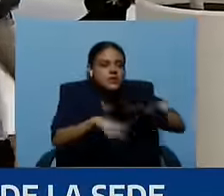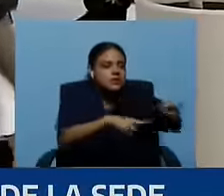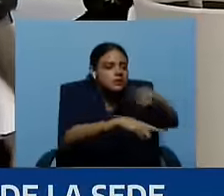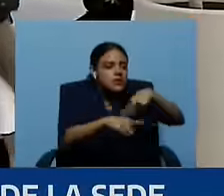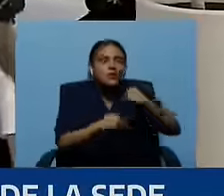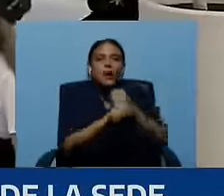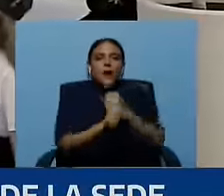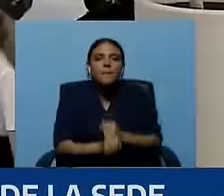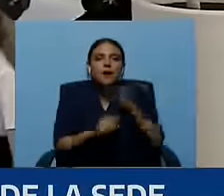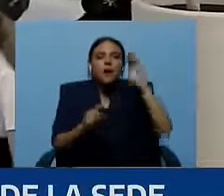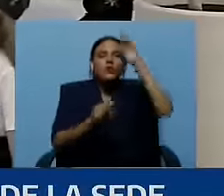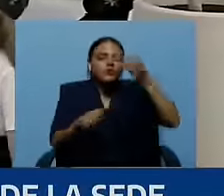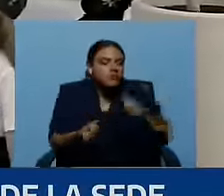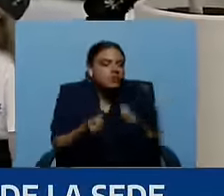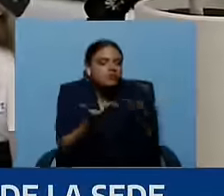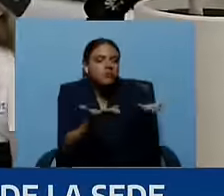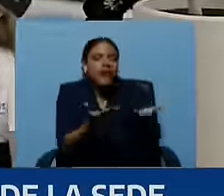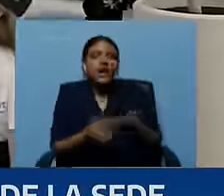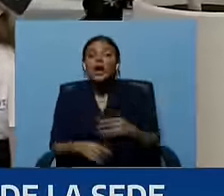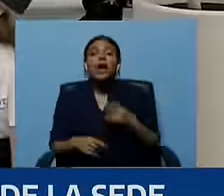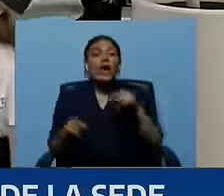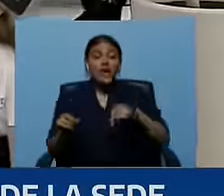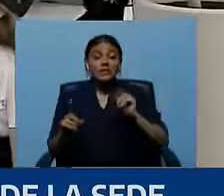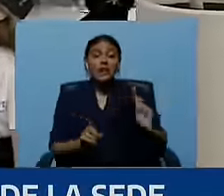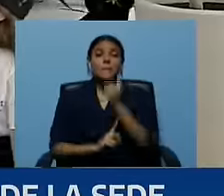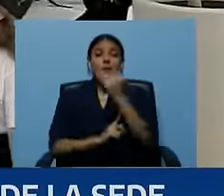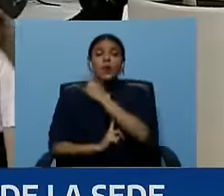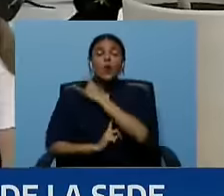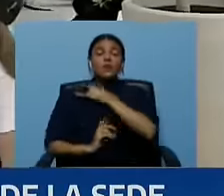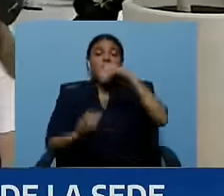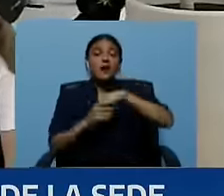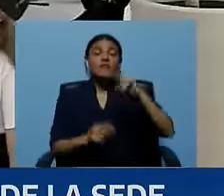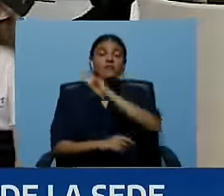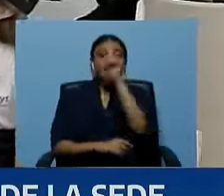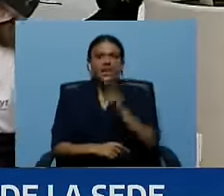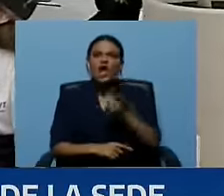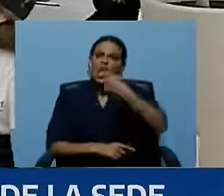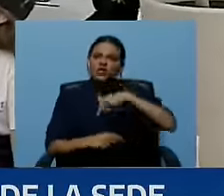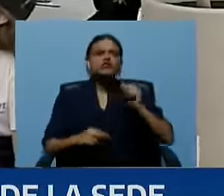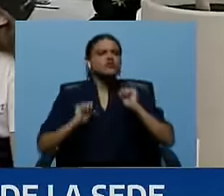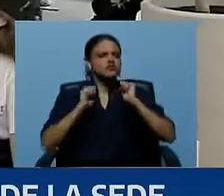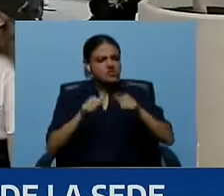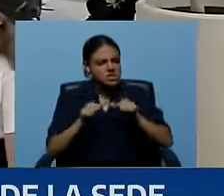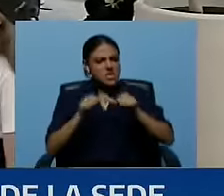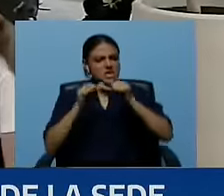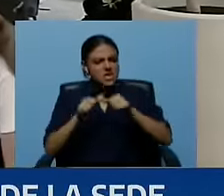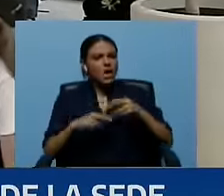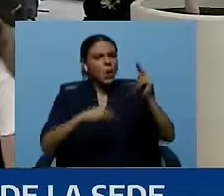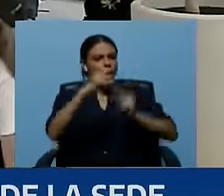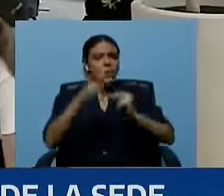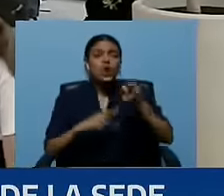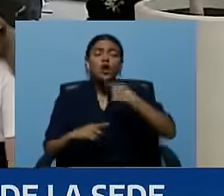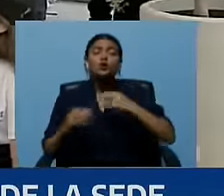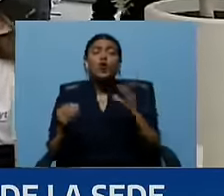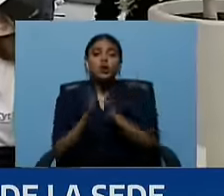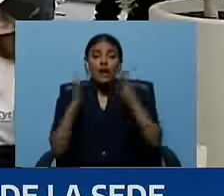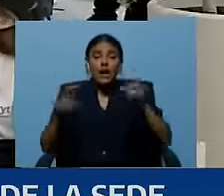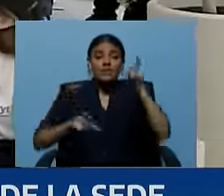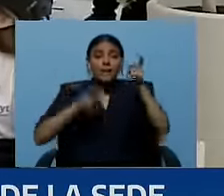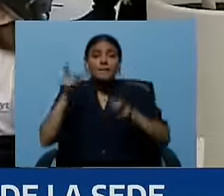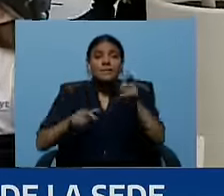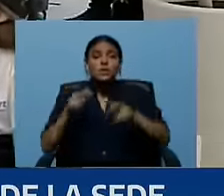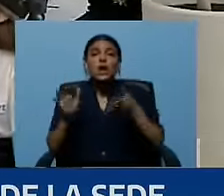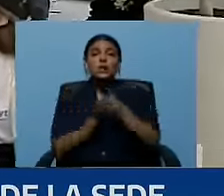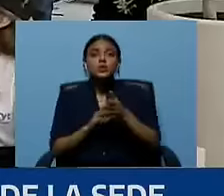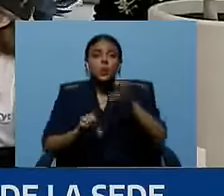en Venezuela. Y vamos a tener las carreras de punta. Y no solo tenemos grandes científicos en Venezuela, grandes